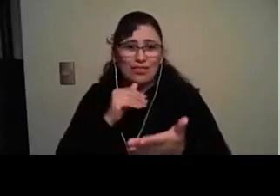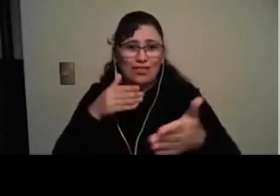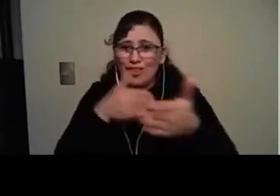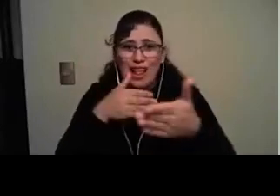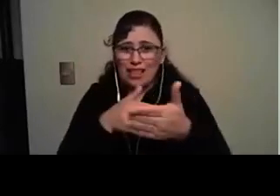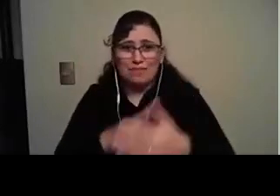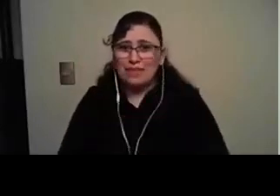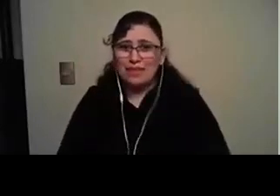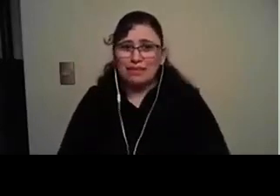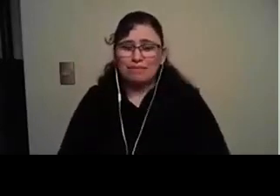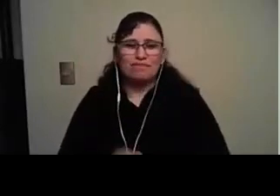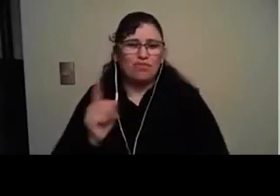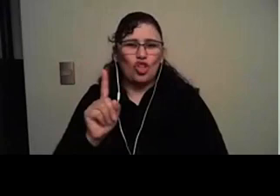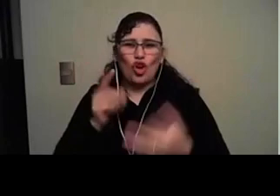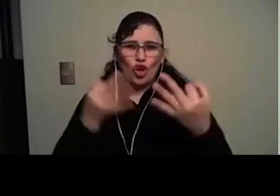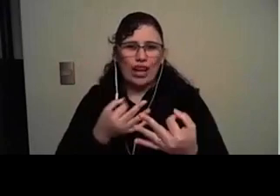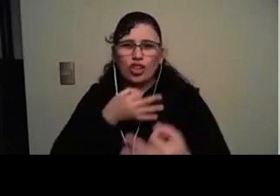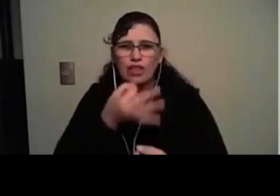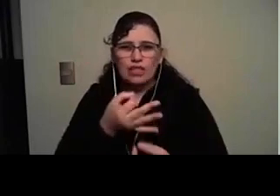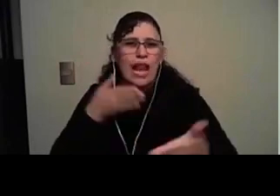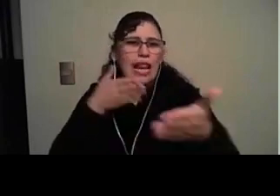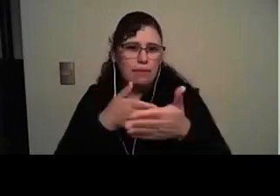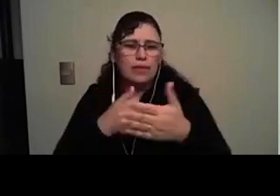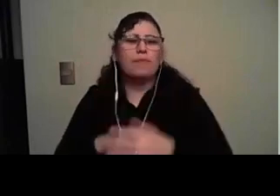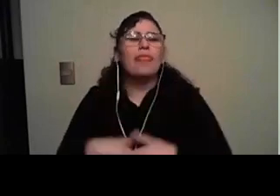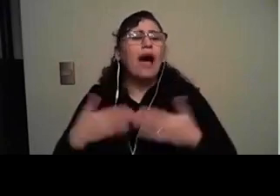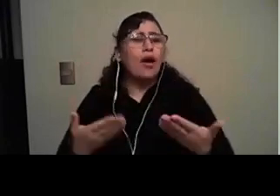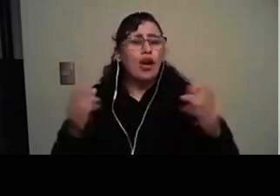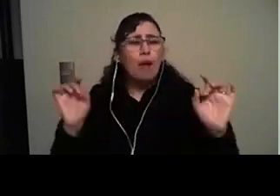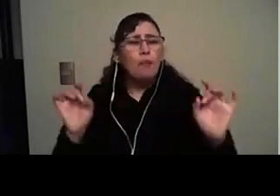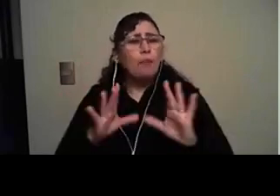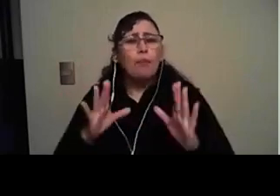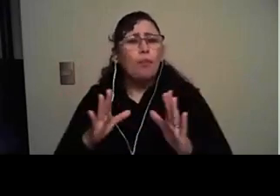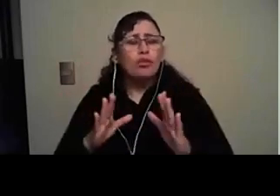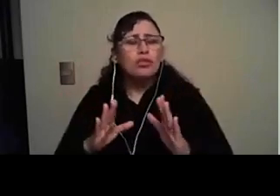¿ya? Las posibilidades de mejora, más que posibilidades,